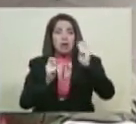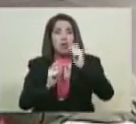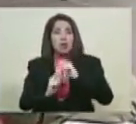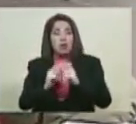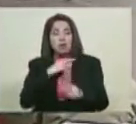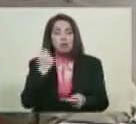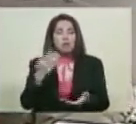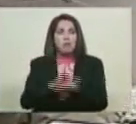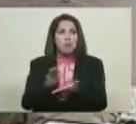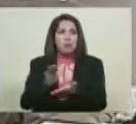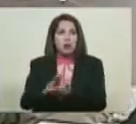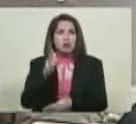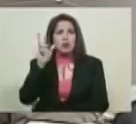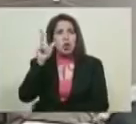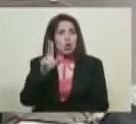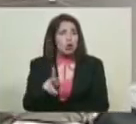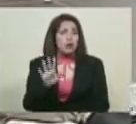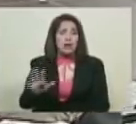días prácticamente.